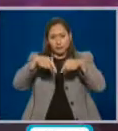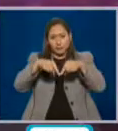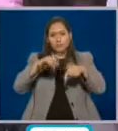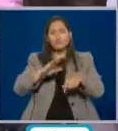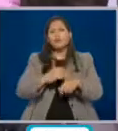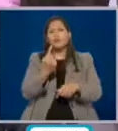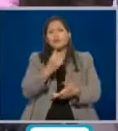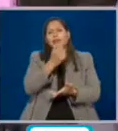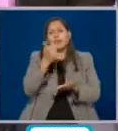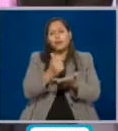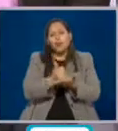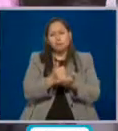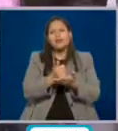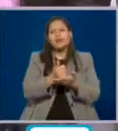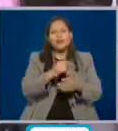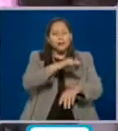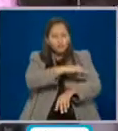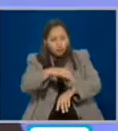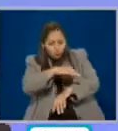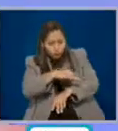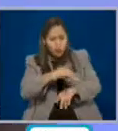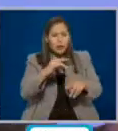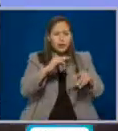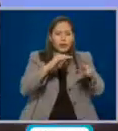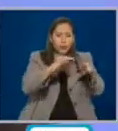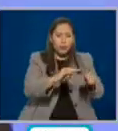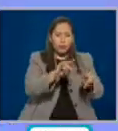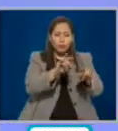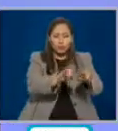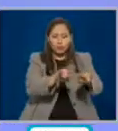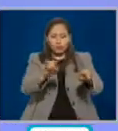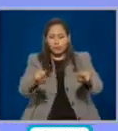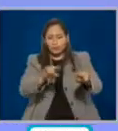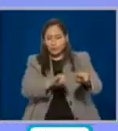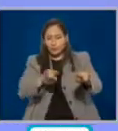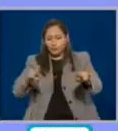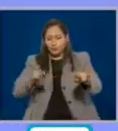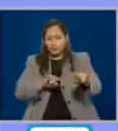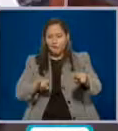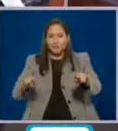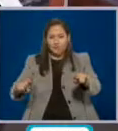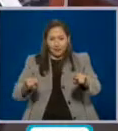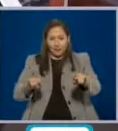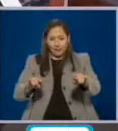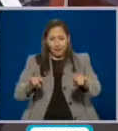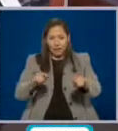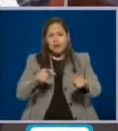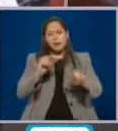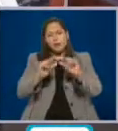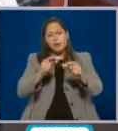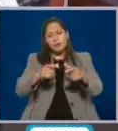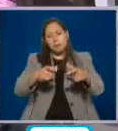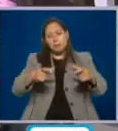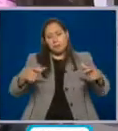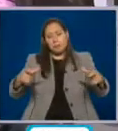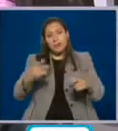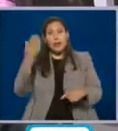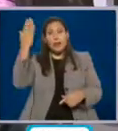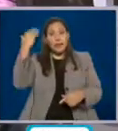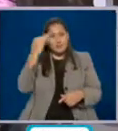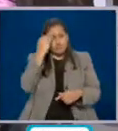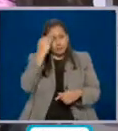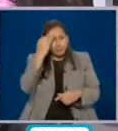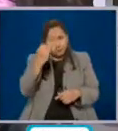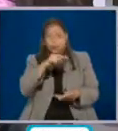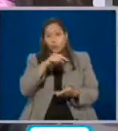está hecha así, se hace como en cuadros, y así se lleva expandiéndose, pero es un lugar que hace mucho tiempo pues ocupa un